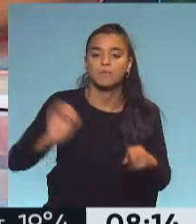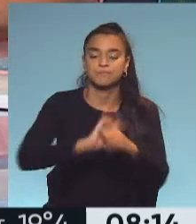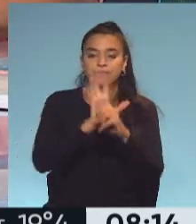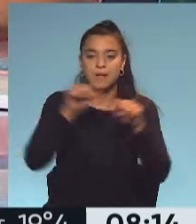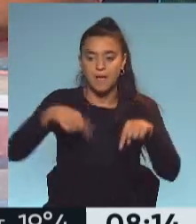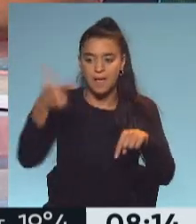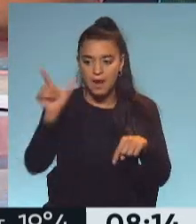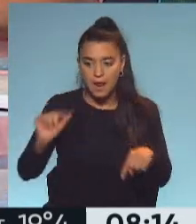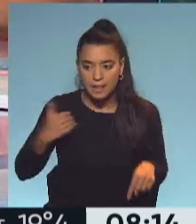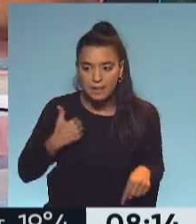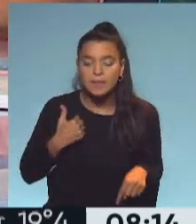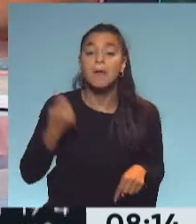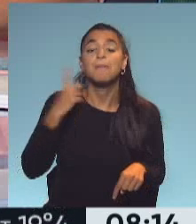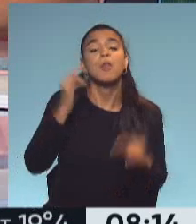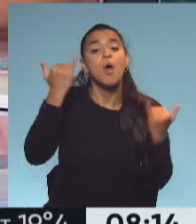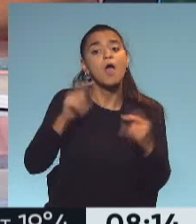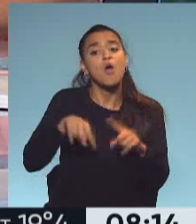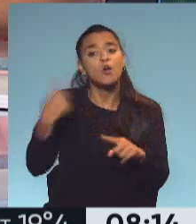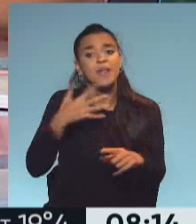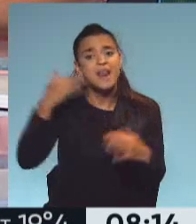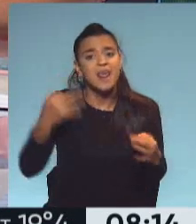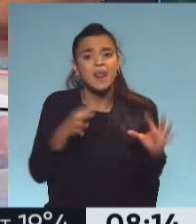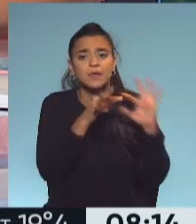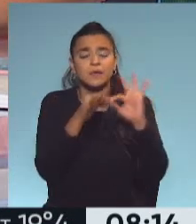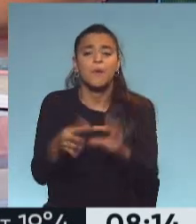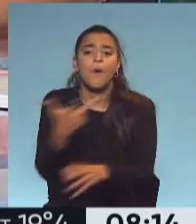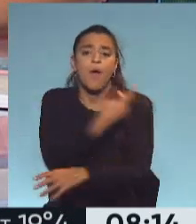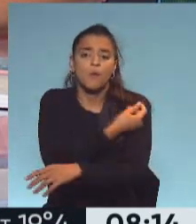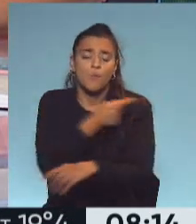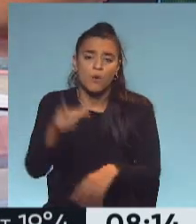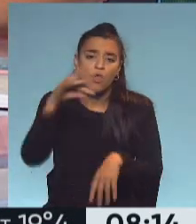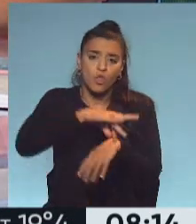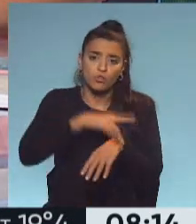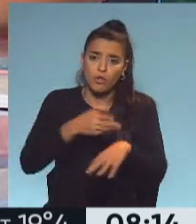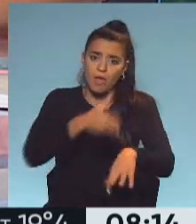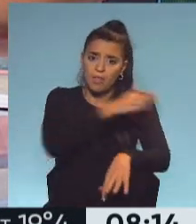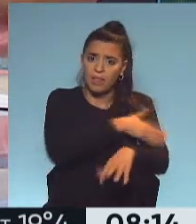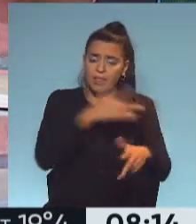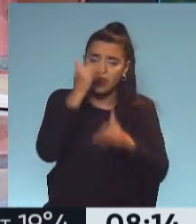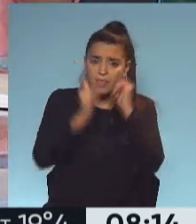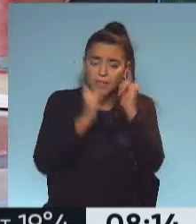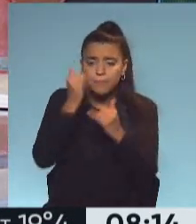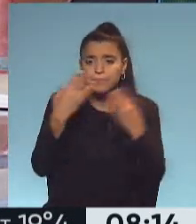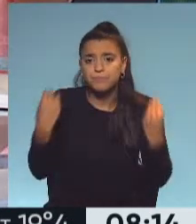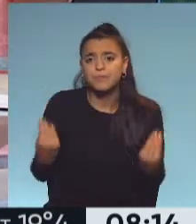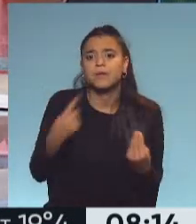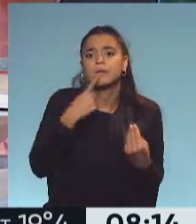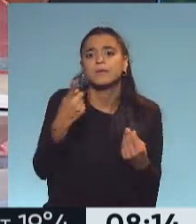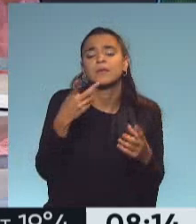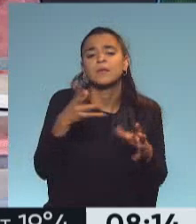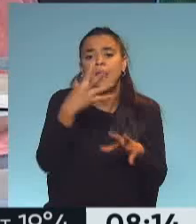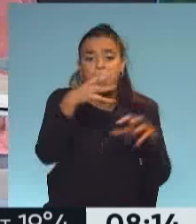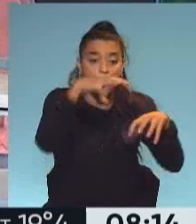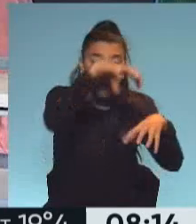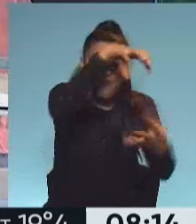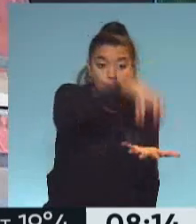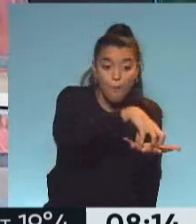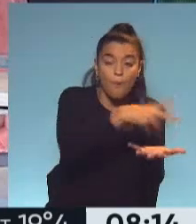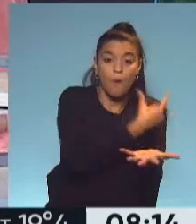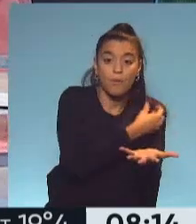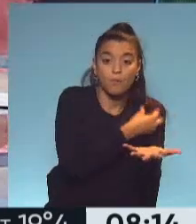nuestro país. Pero existe otra realidad que está relacionada con las vacunas, ¿no? El doctor hacía referencia justamente a que han desplazado el centro de vacunación que estaba en